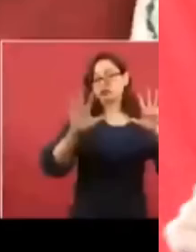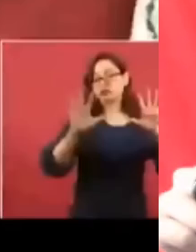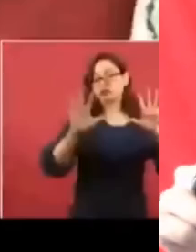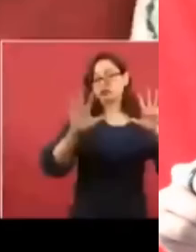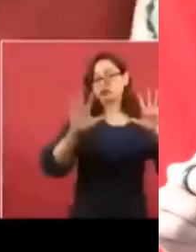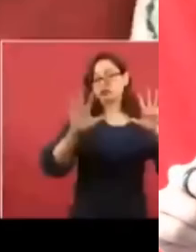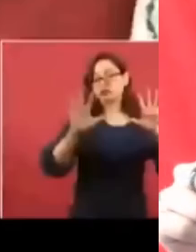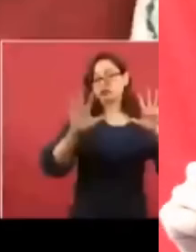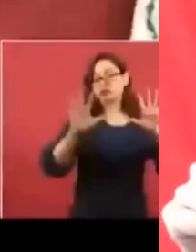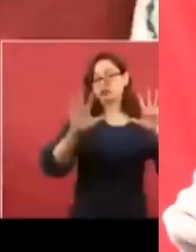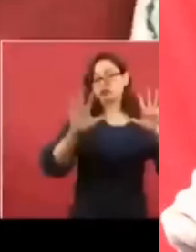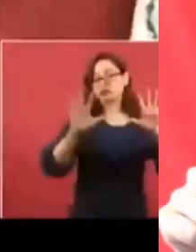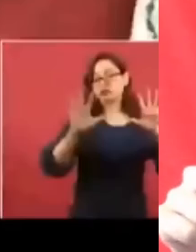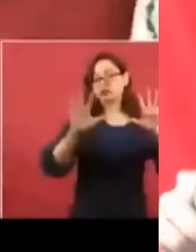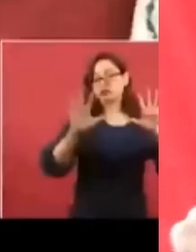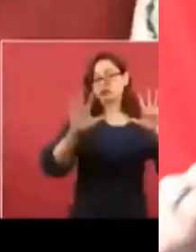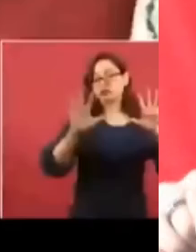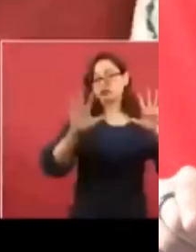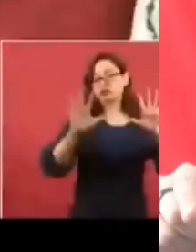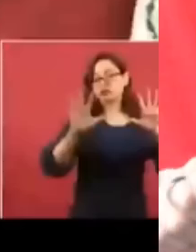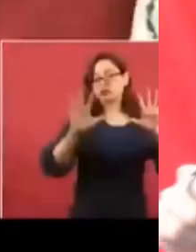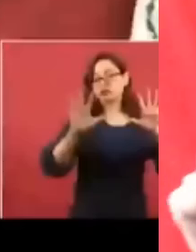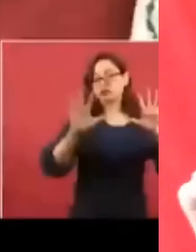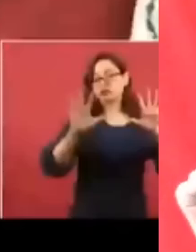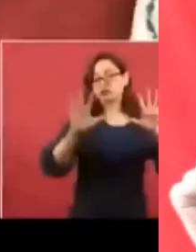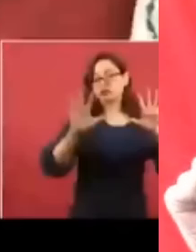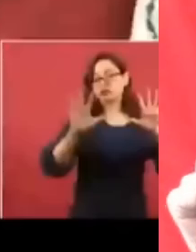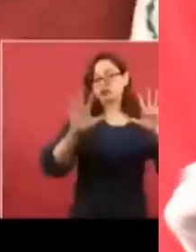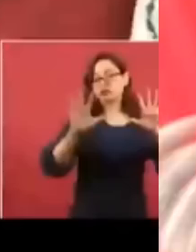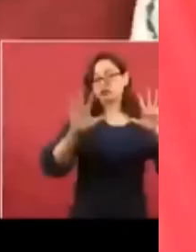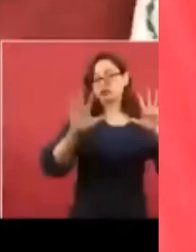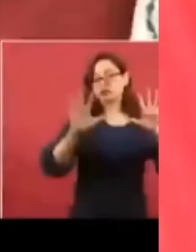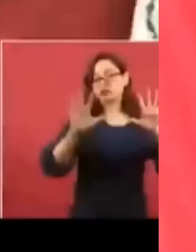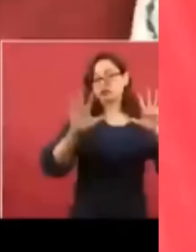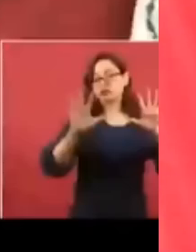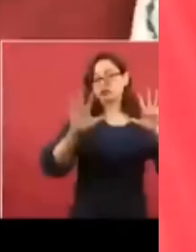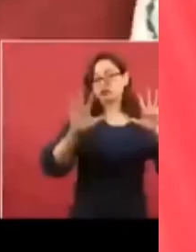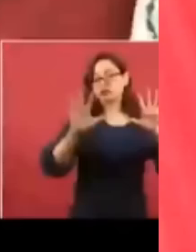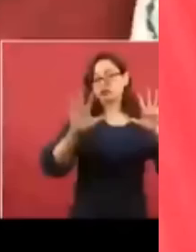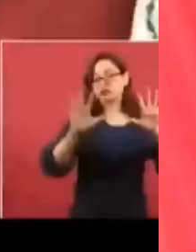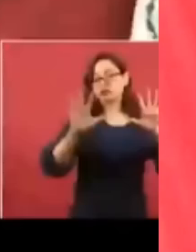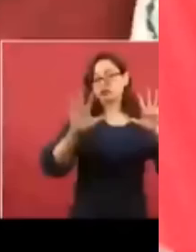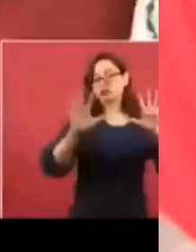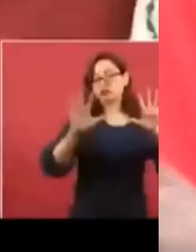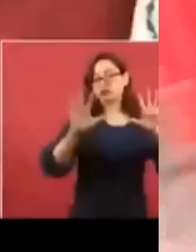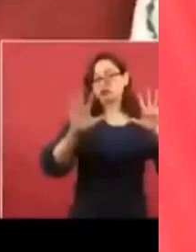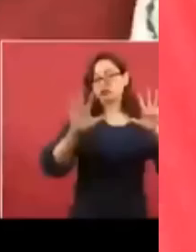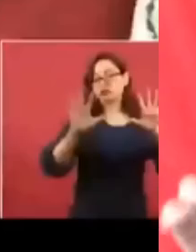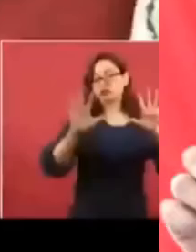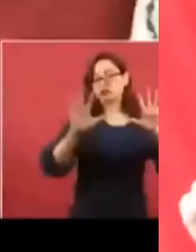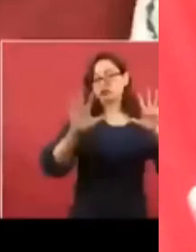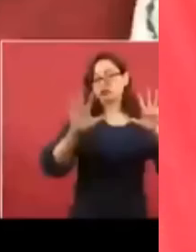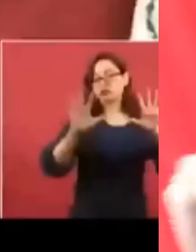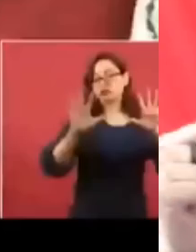dijo un poquito más lento pero si lo pones y lo tratamos de entender un poquito más lento compás no manchen el presidente de bajar a los empleados de